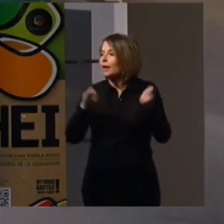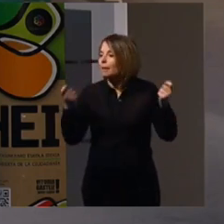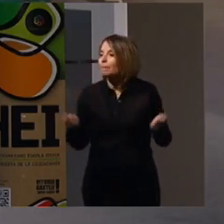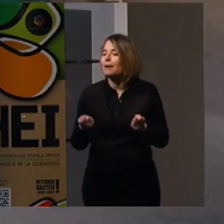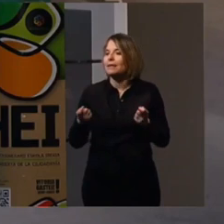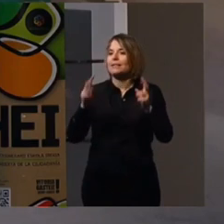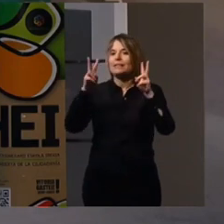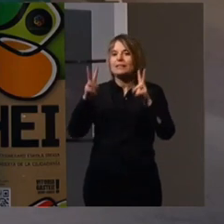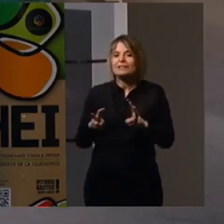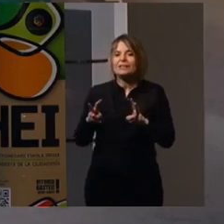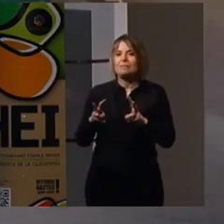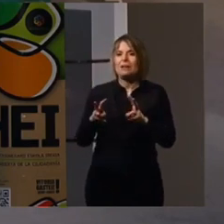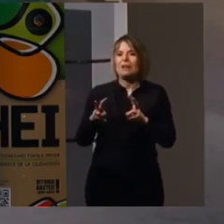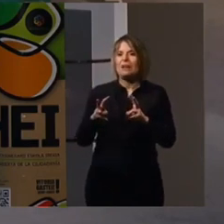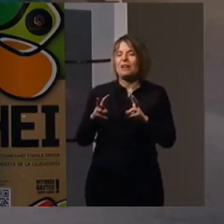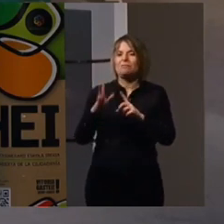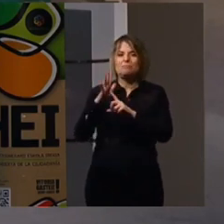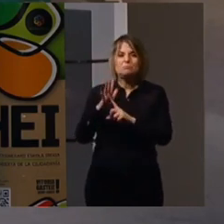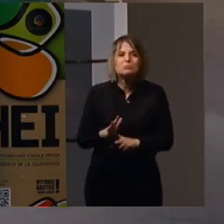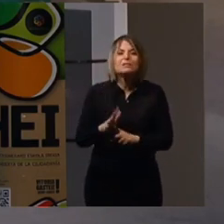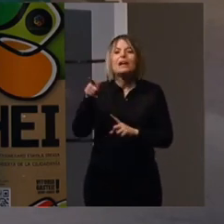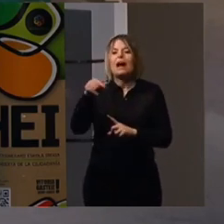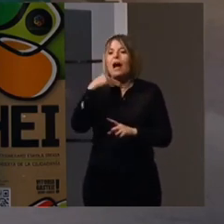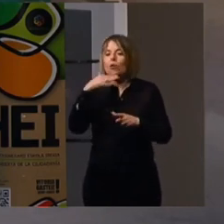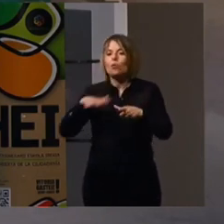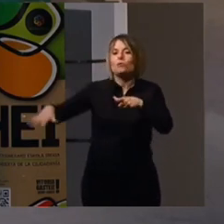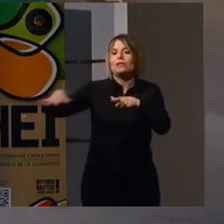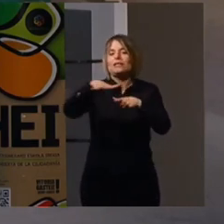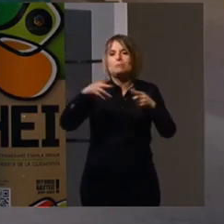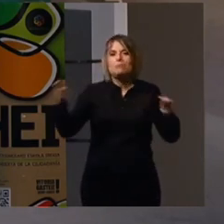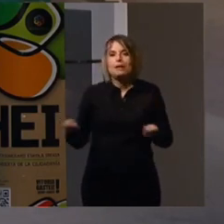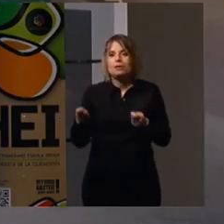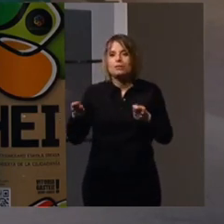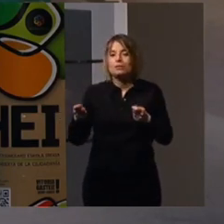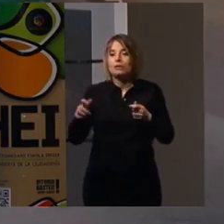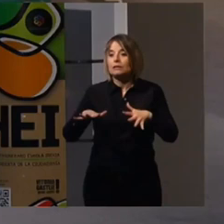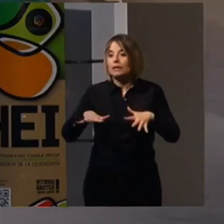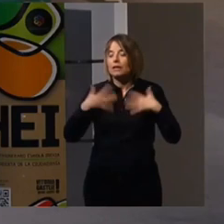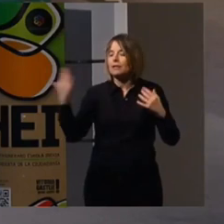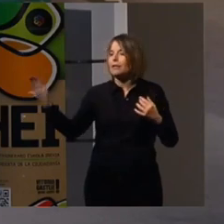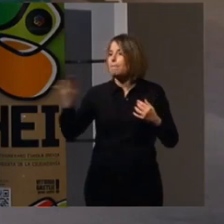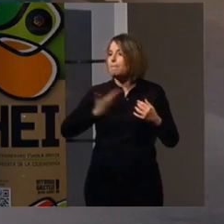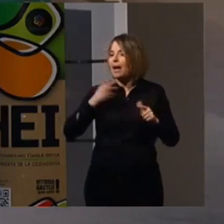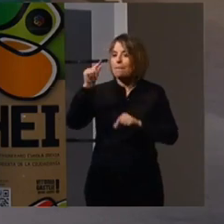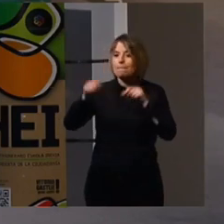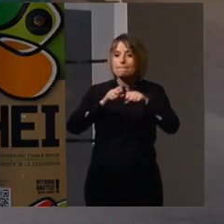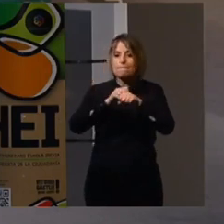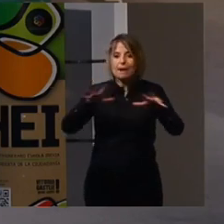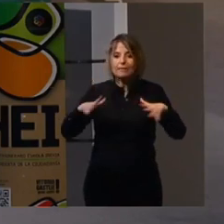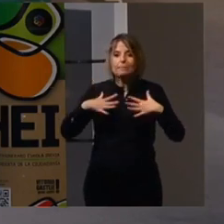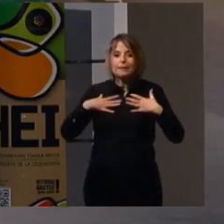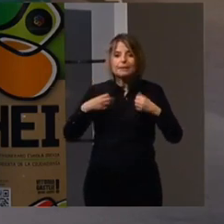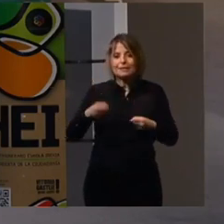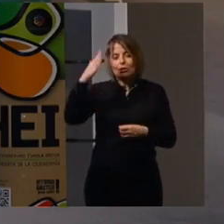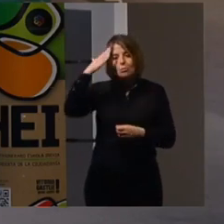de erradicación de la coerción, de cero contenciones, eso había cogido un poquito de espacio mediático, Y de repente llega la pandemia, llega este otro boom de la salud